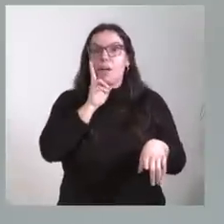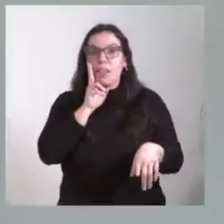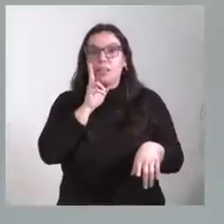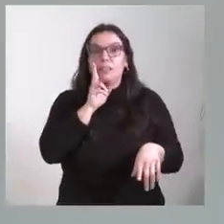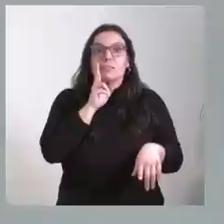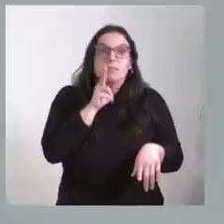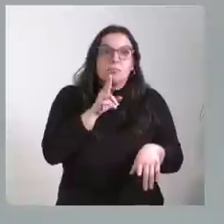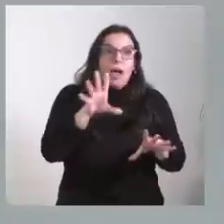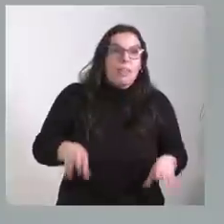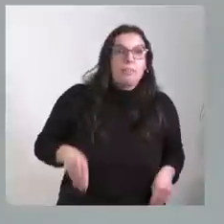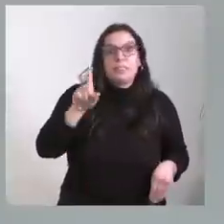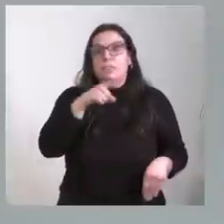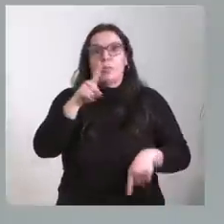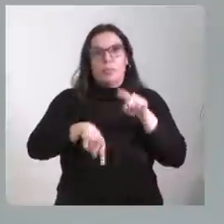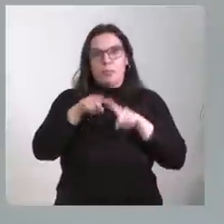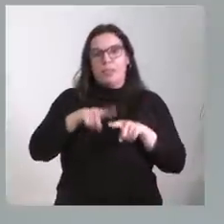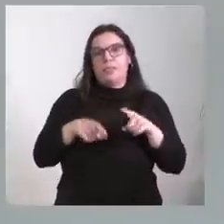aceptar o no aceptar Esa es la idea